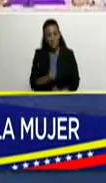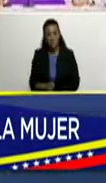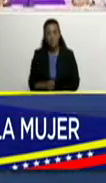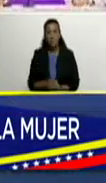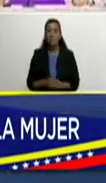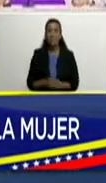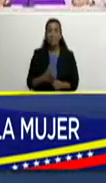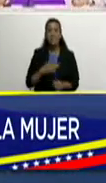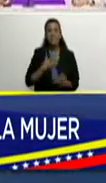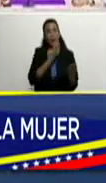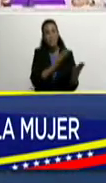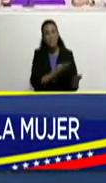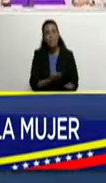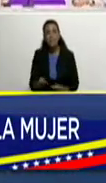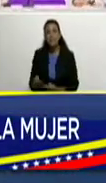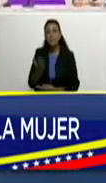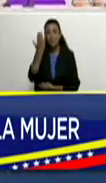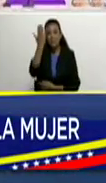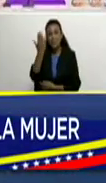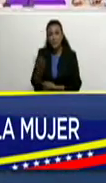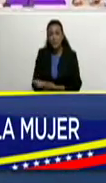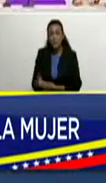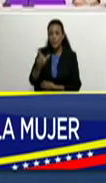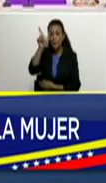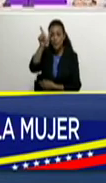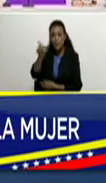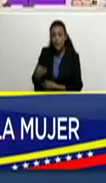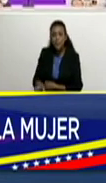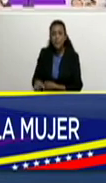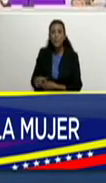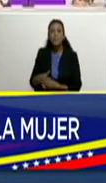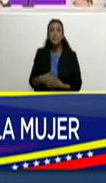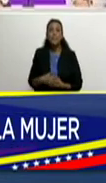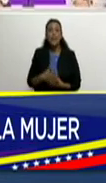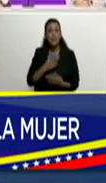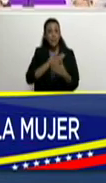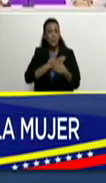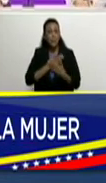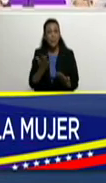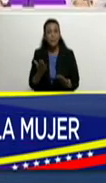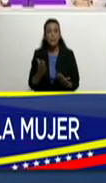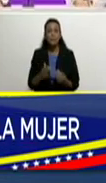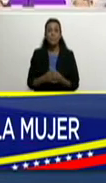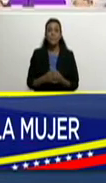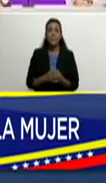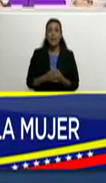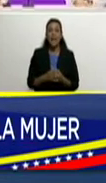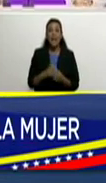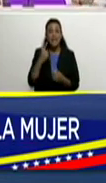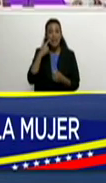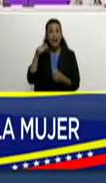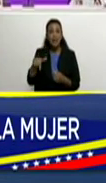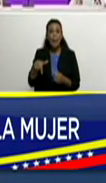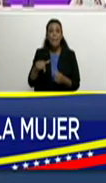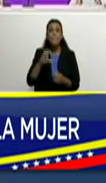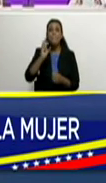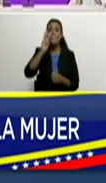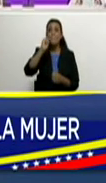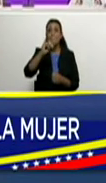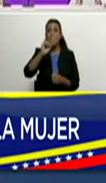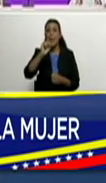quiero darle la bienvenida a nuestra madre, la Leona de Chávez, María